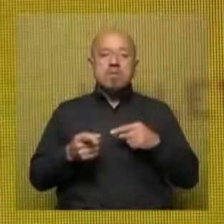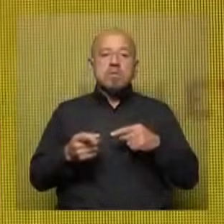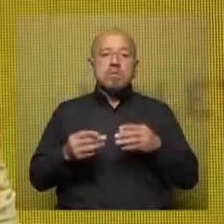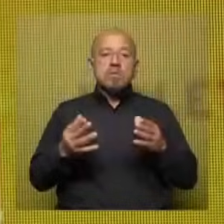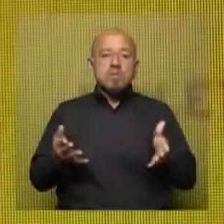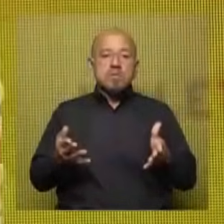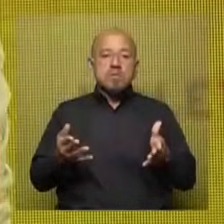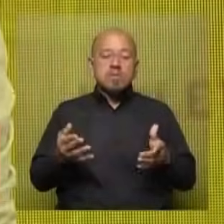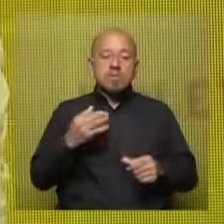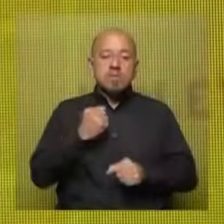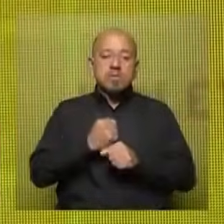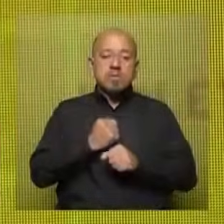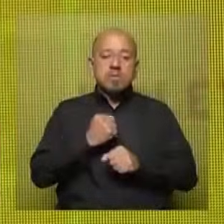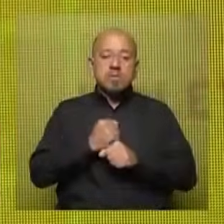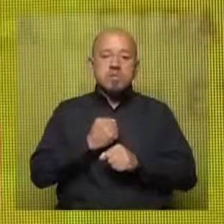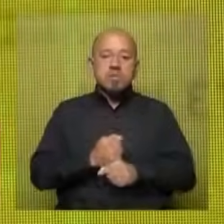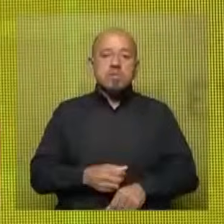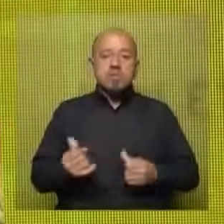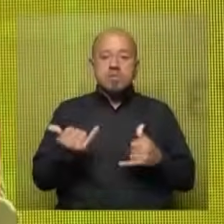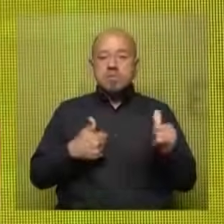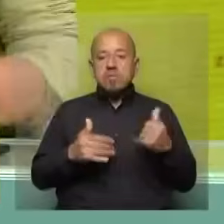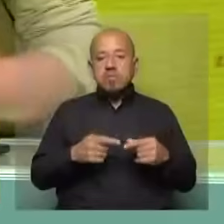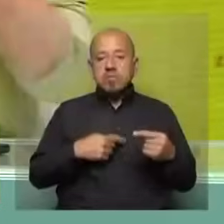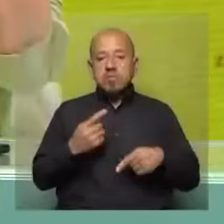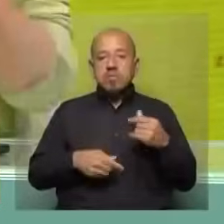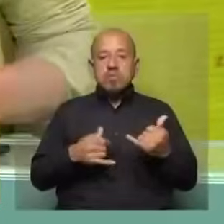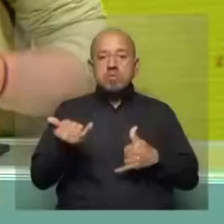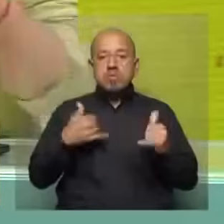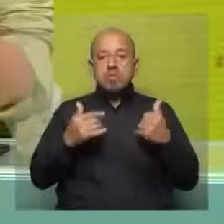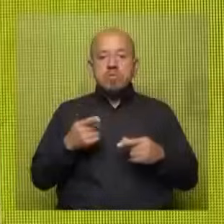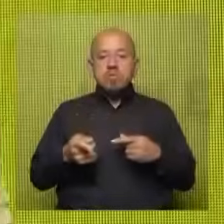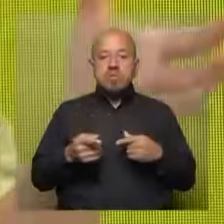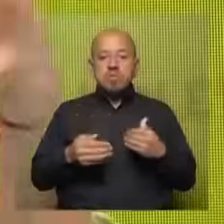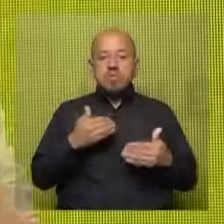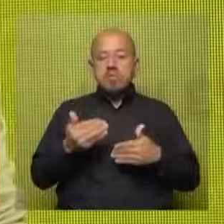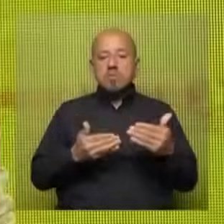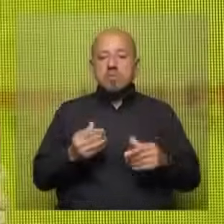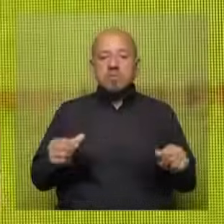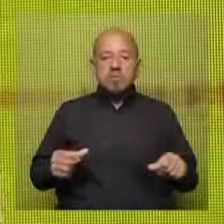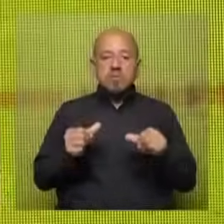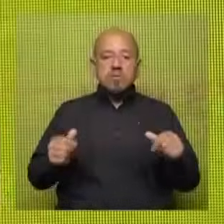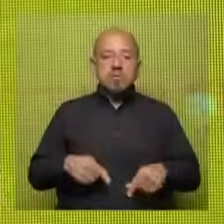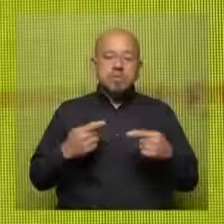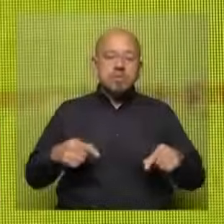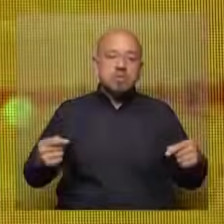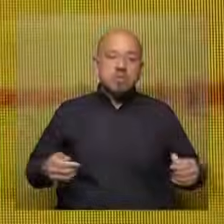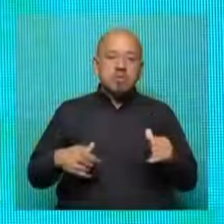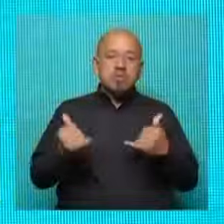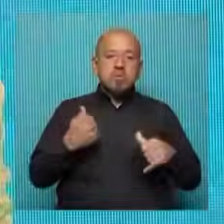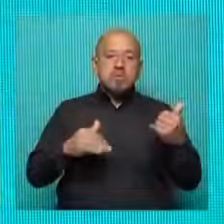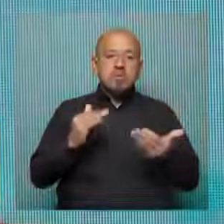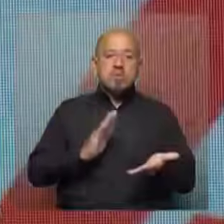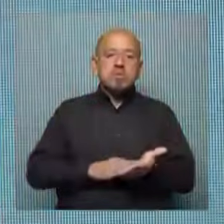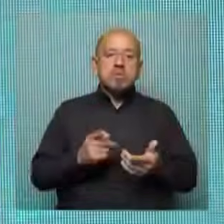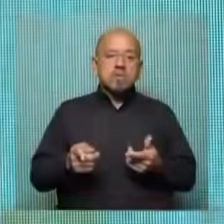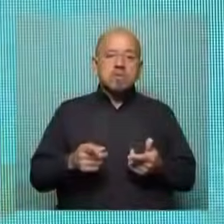poner. Los que trabajamos con la información tenemos que seguir informando y relevando e insistiendo en estos temas, haciendo estas cosas, de poner la información sobre la mesa.